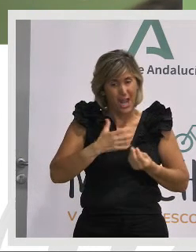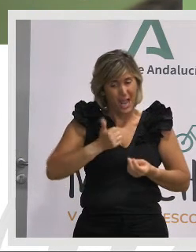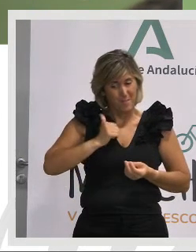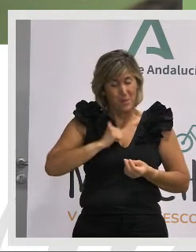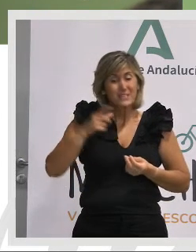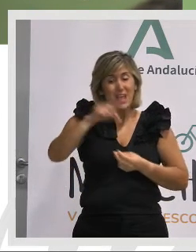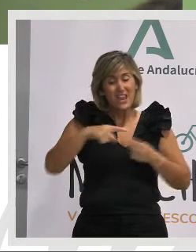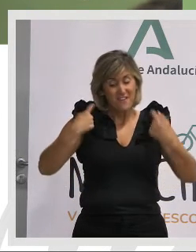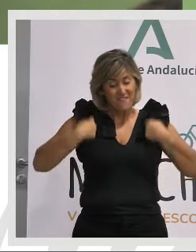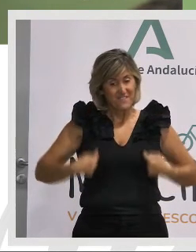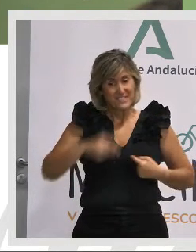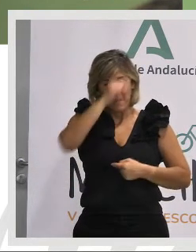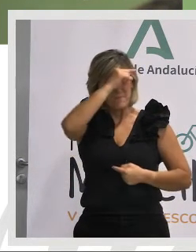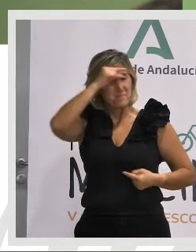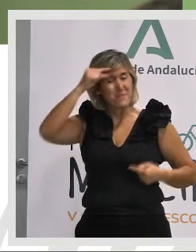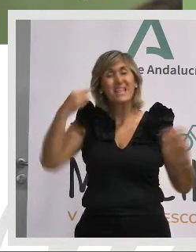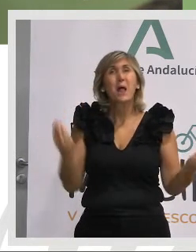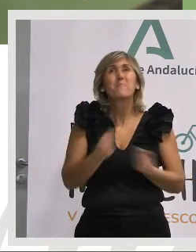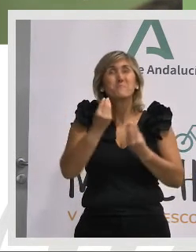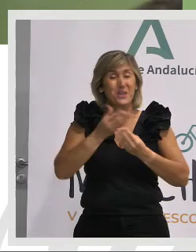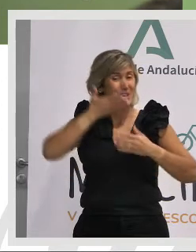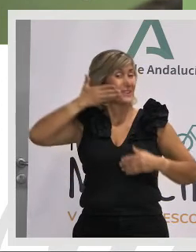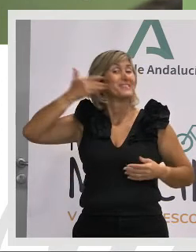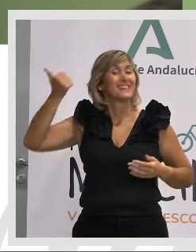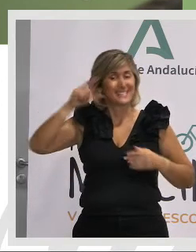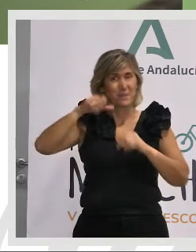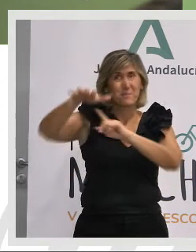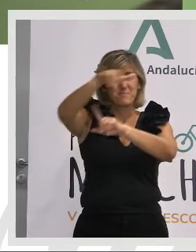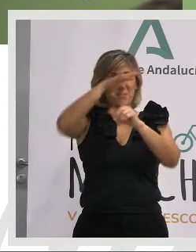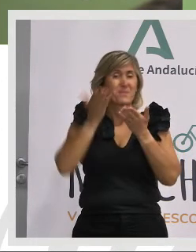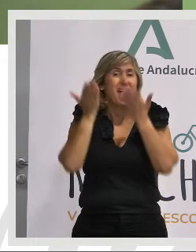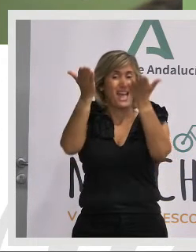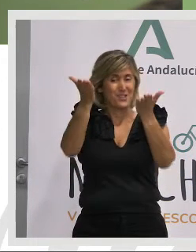de su salud física y mental y, por supuesto, del medio ambiente.